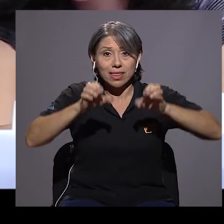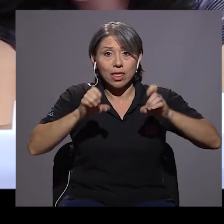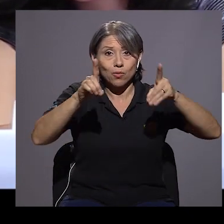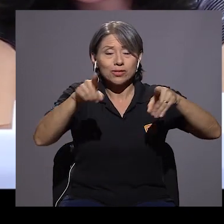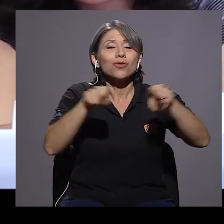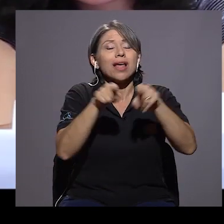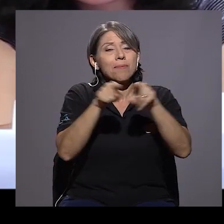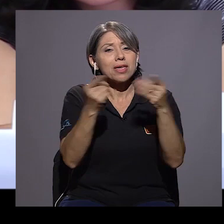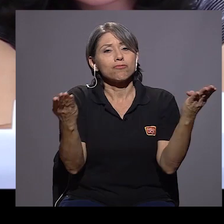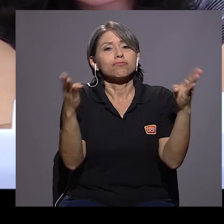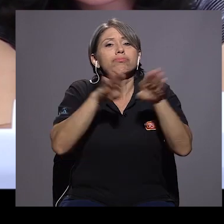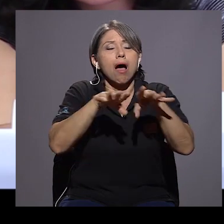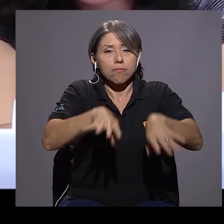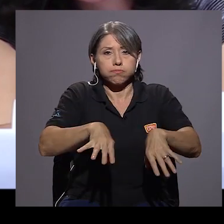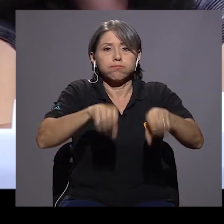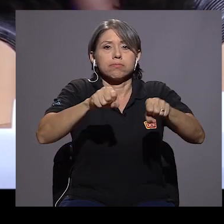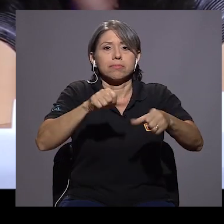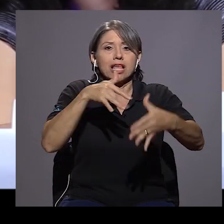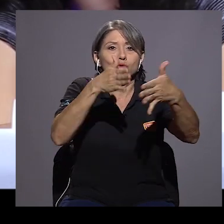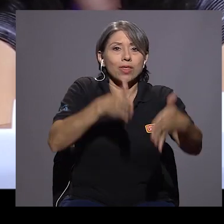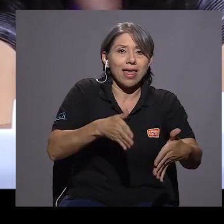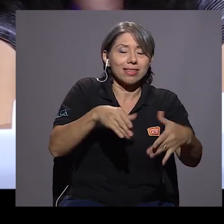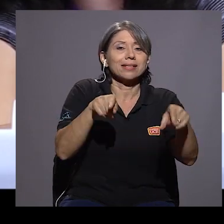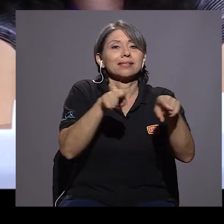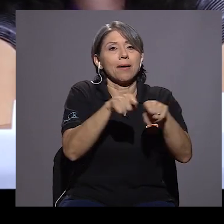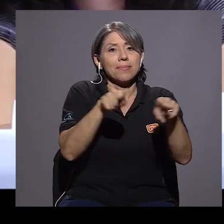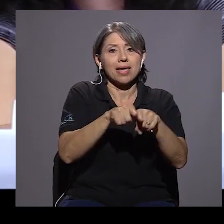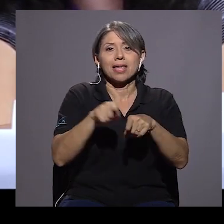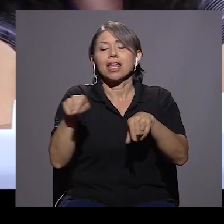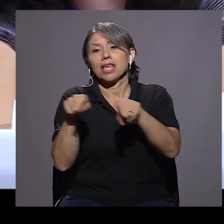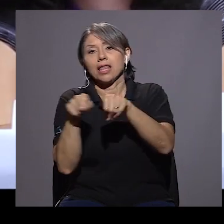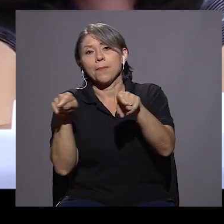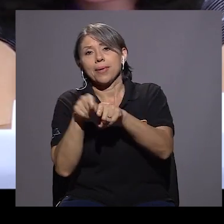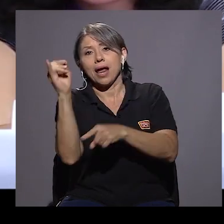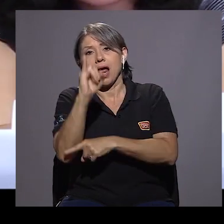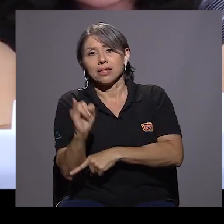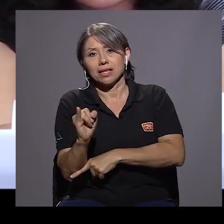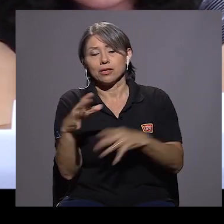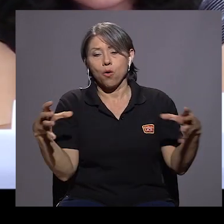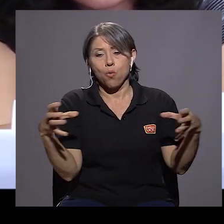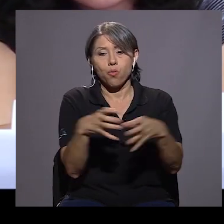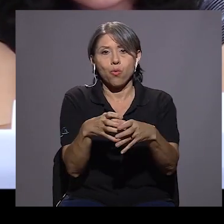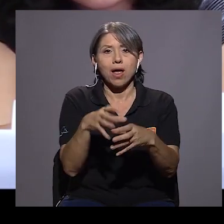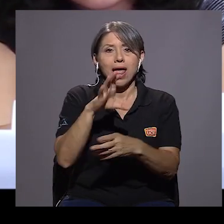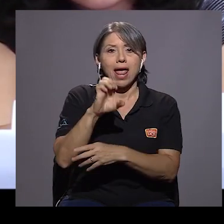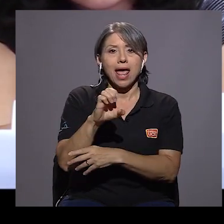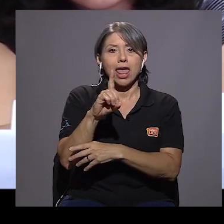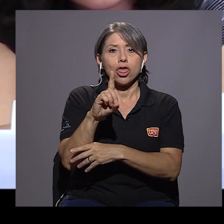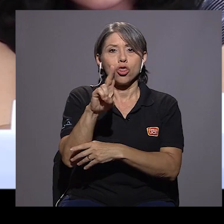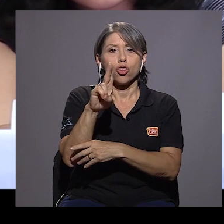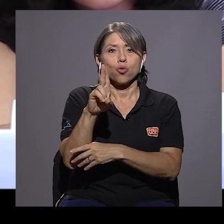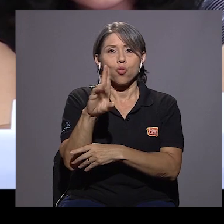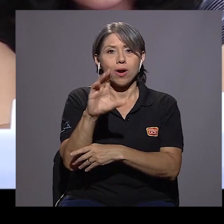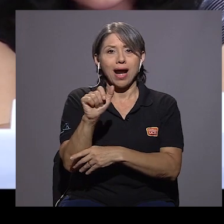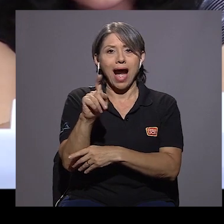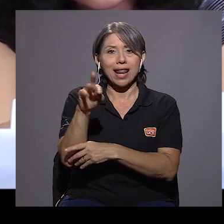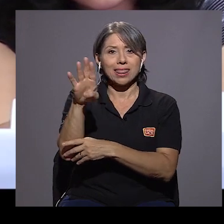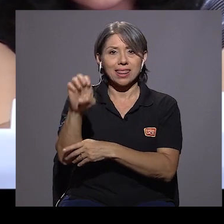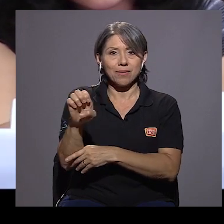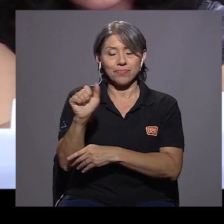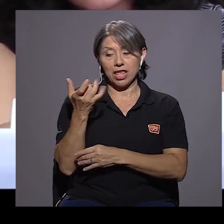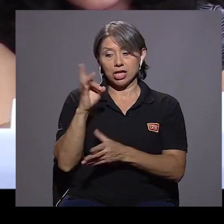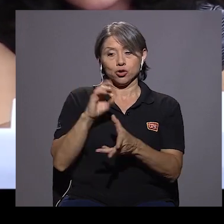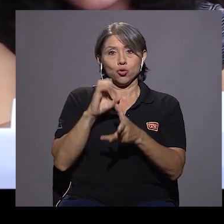es tomada por estudiantes de la misma y de Artes Plásticas, formando al Frente Educarte. El 18 de octubre,